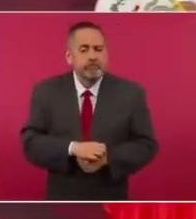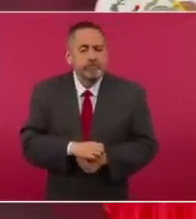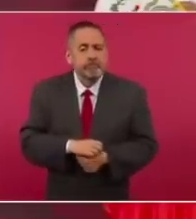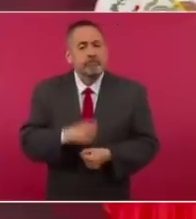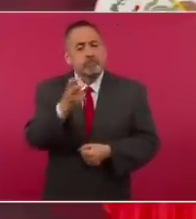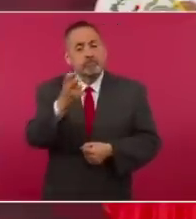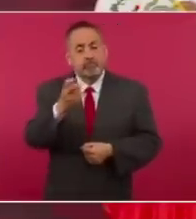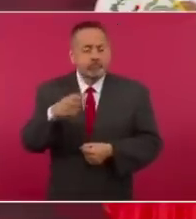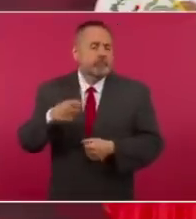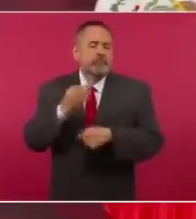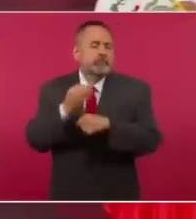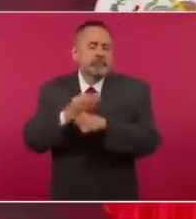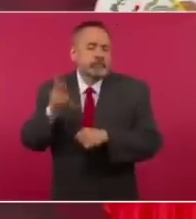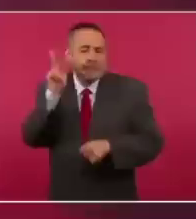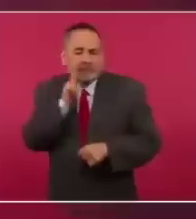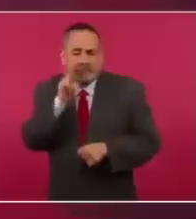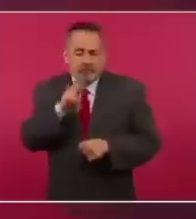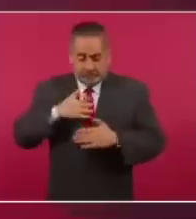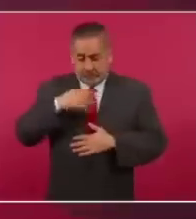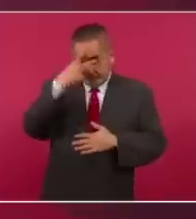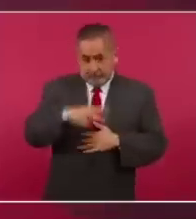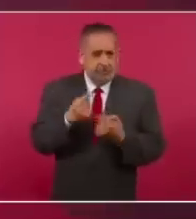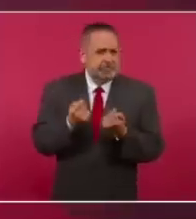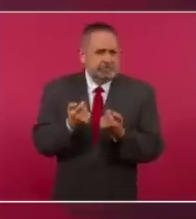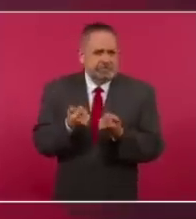estamos demostrando que con nuestros recursos